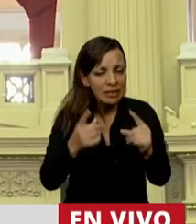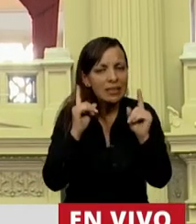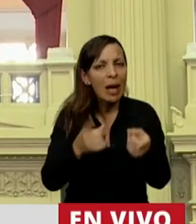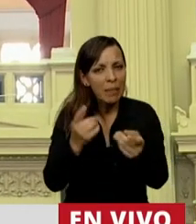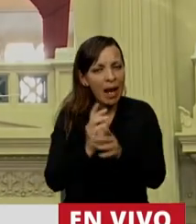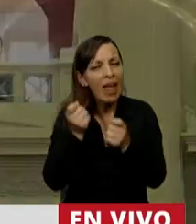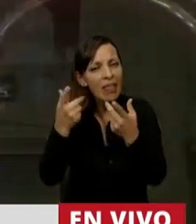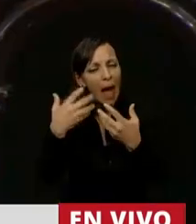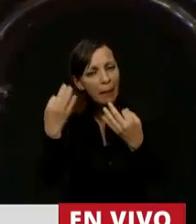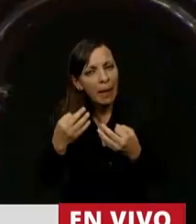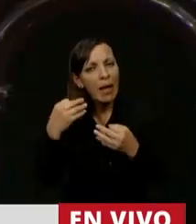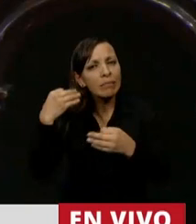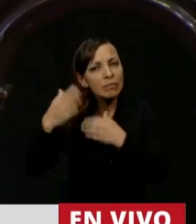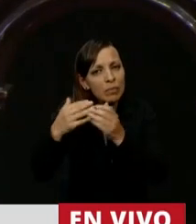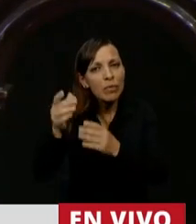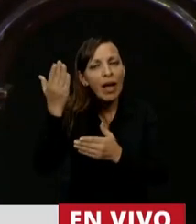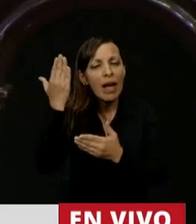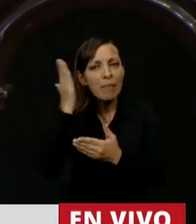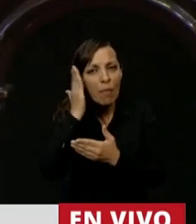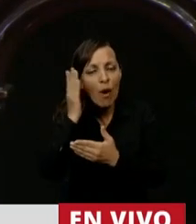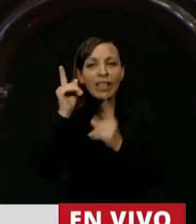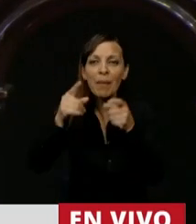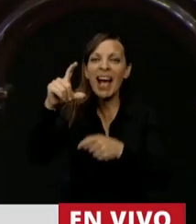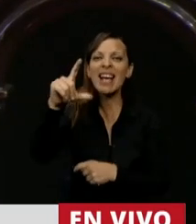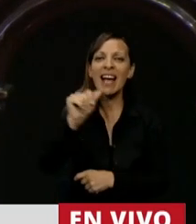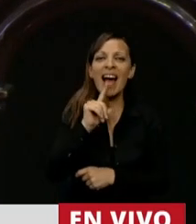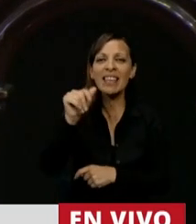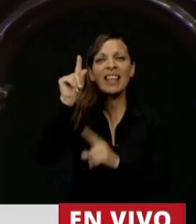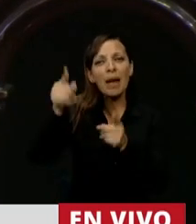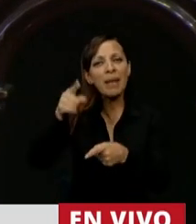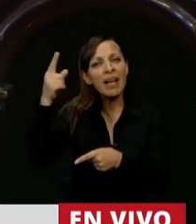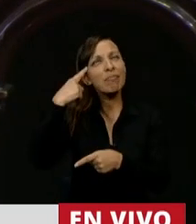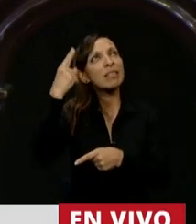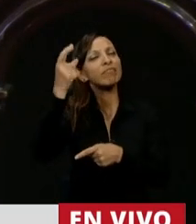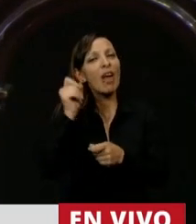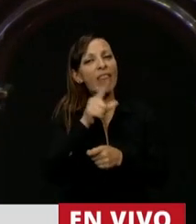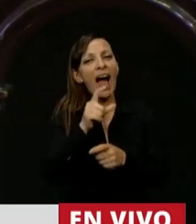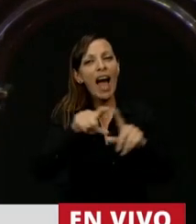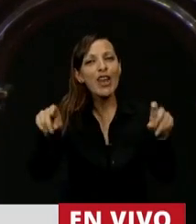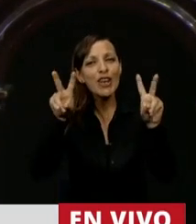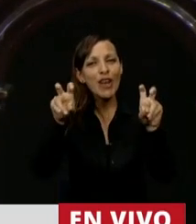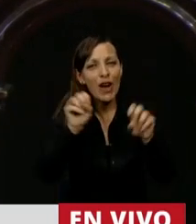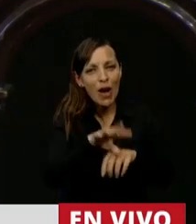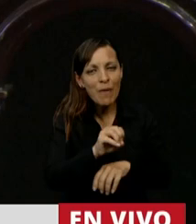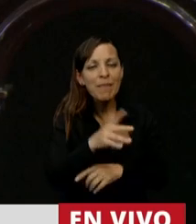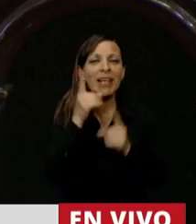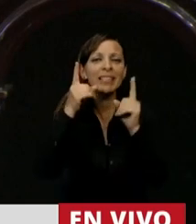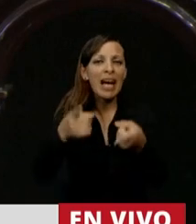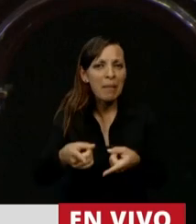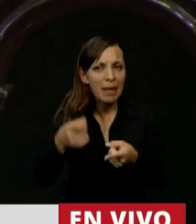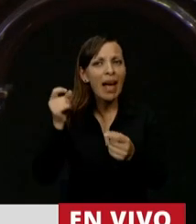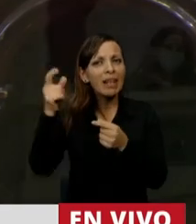esa reconstrucción de la memoria. Allá Cata, tirando la idea de ponerle un nombre, nombrando también